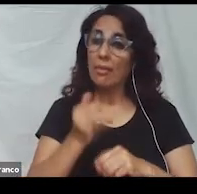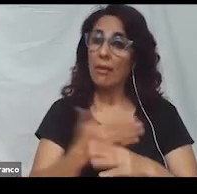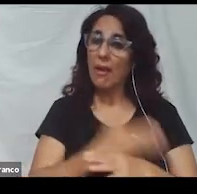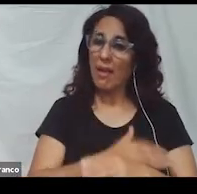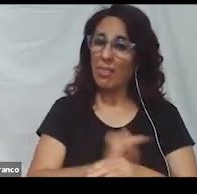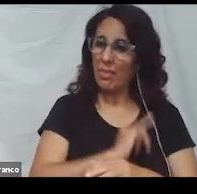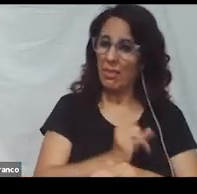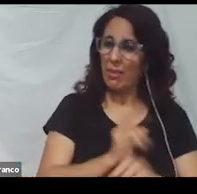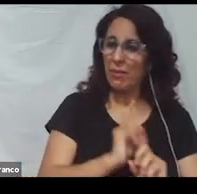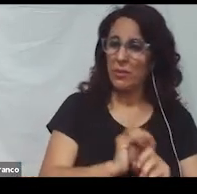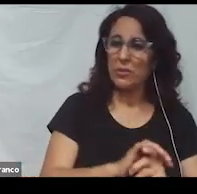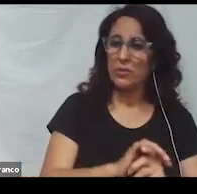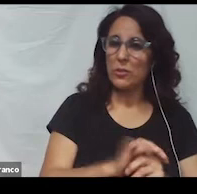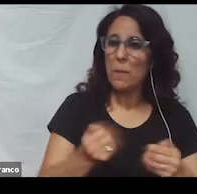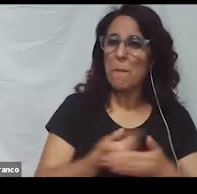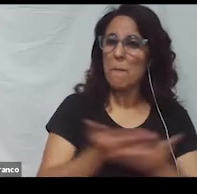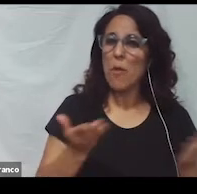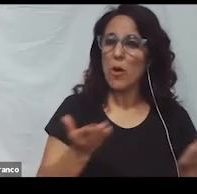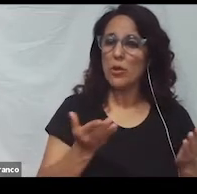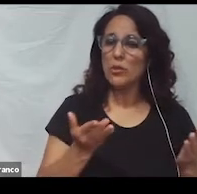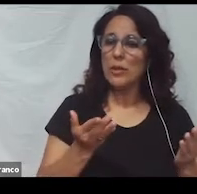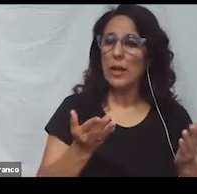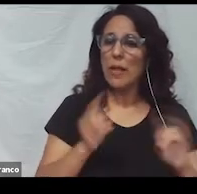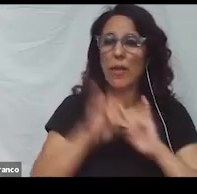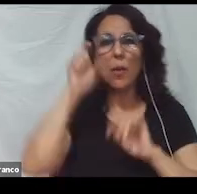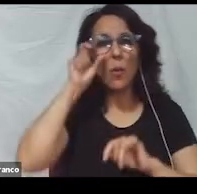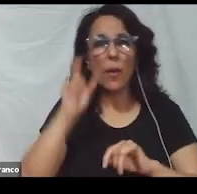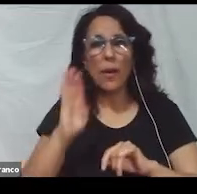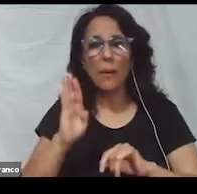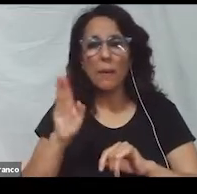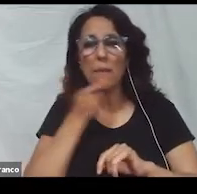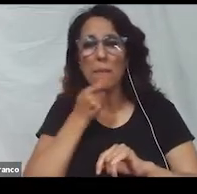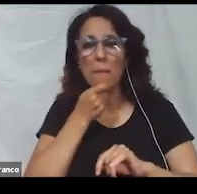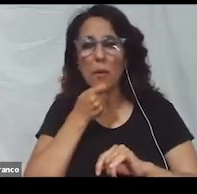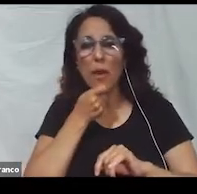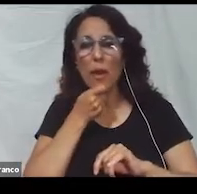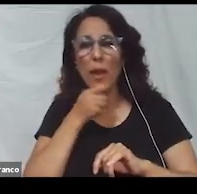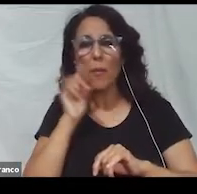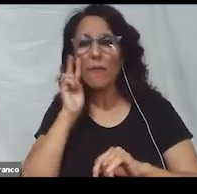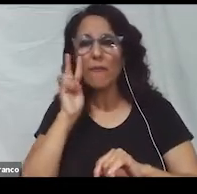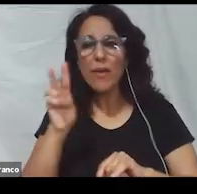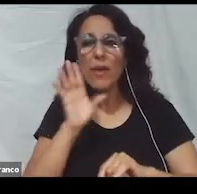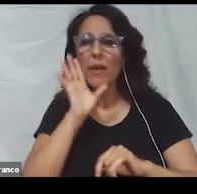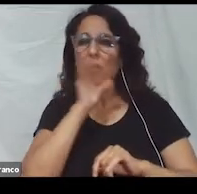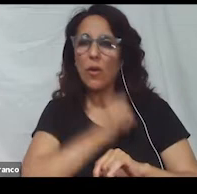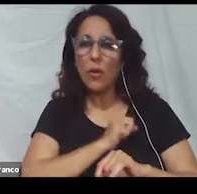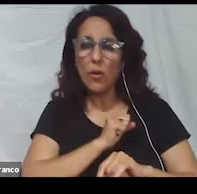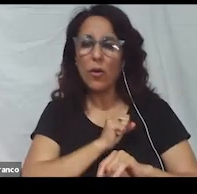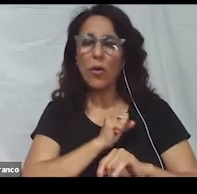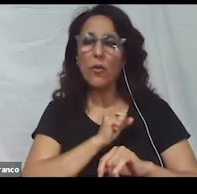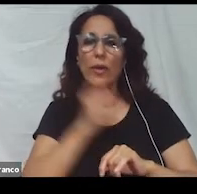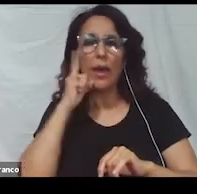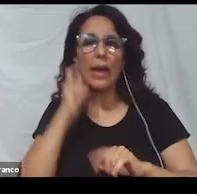láminas anteriores, todo esto que les estoy mostrando está en una web de ejemplo que les hemos dejado para que ustedes entren, vean el código